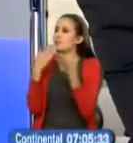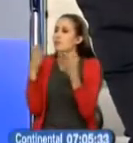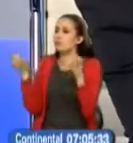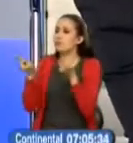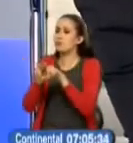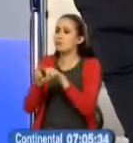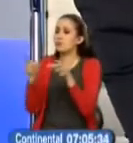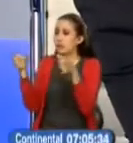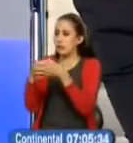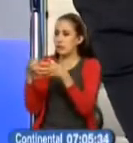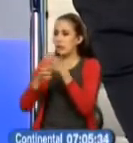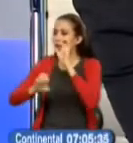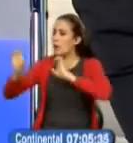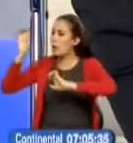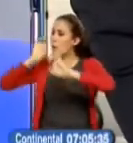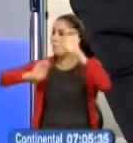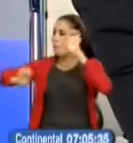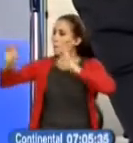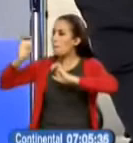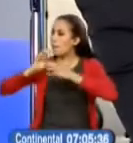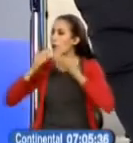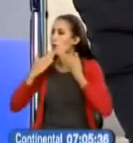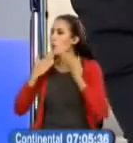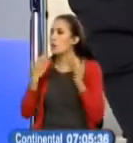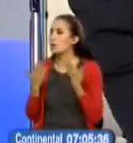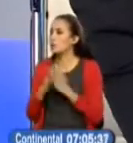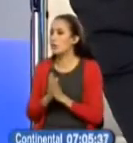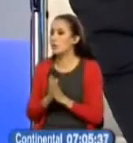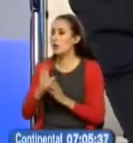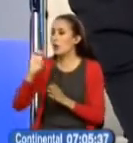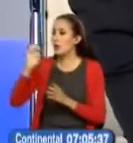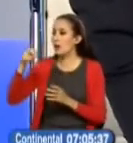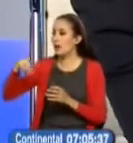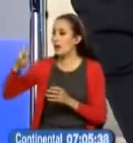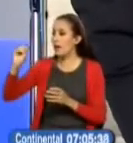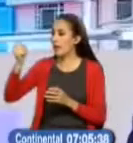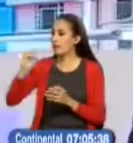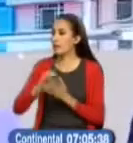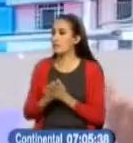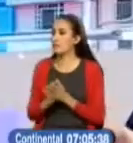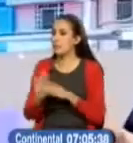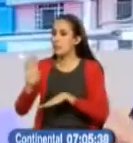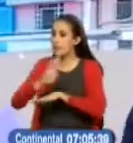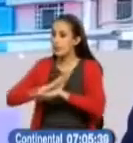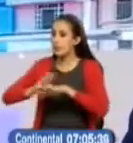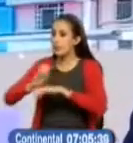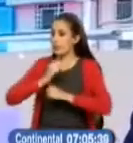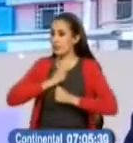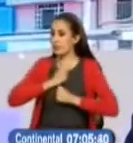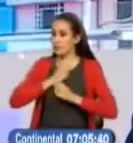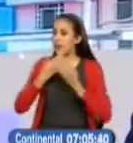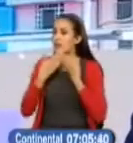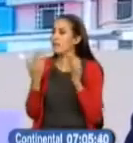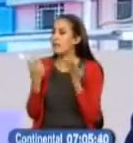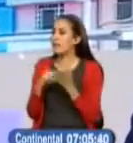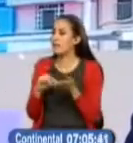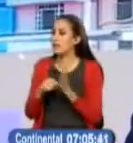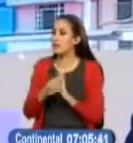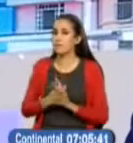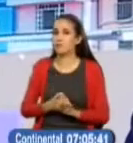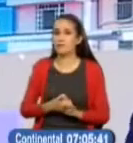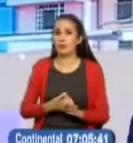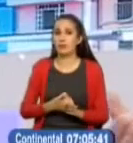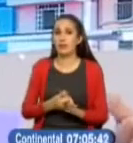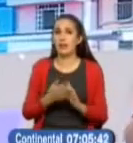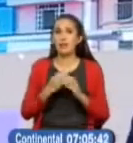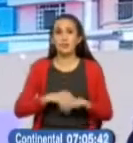sistemas o mecanismos de evaluación en el ENES y el ser bachiller? A ver, lo que ha ocurrido durante estos últimos años es que